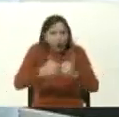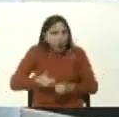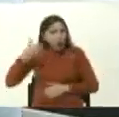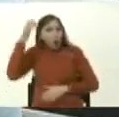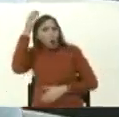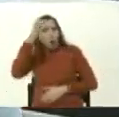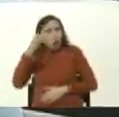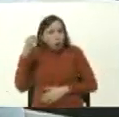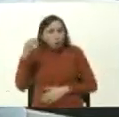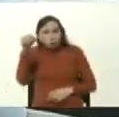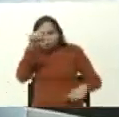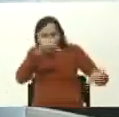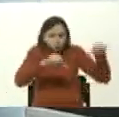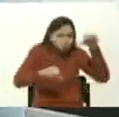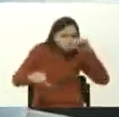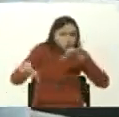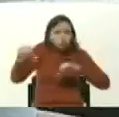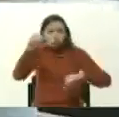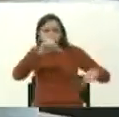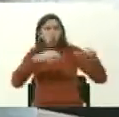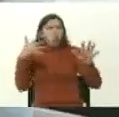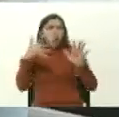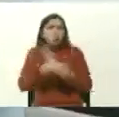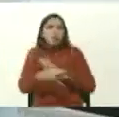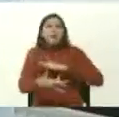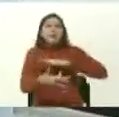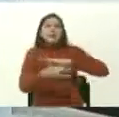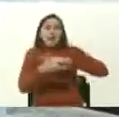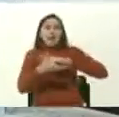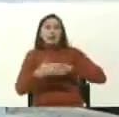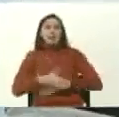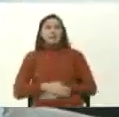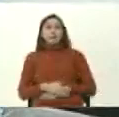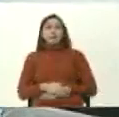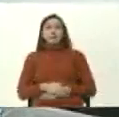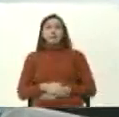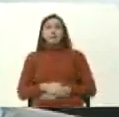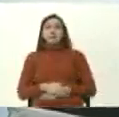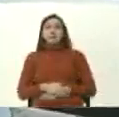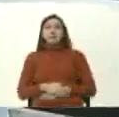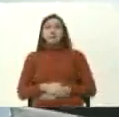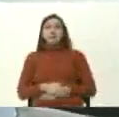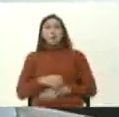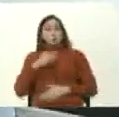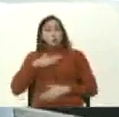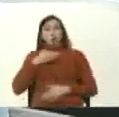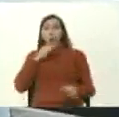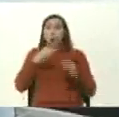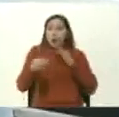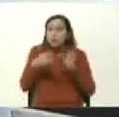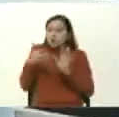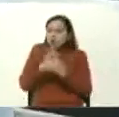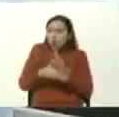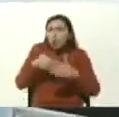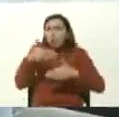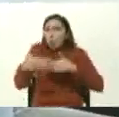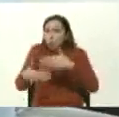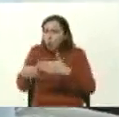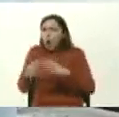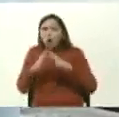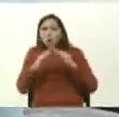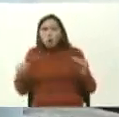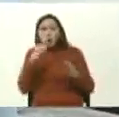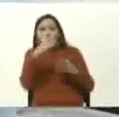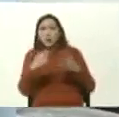conocimiento científico de manera técnica como tal. Y les estoy explicando poco a poco para qué sirven todos